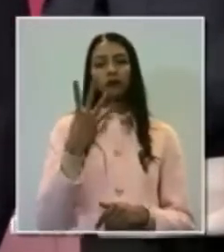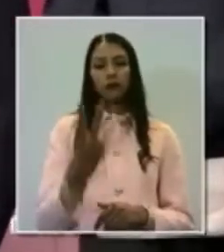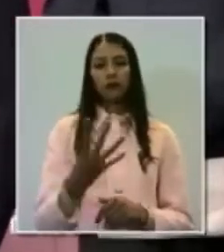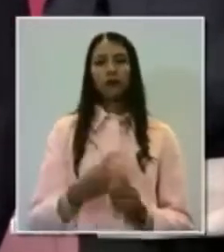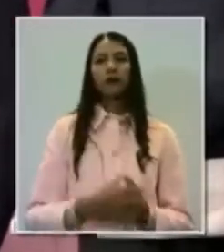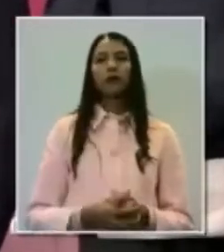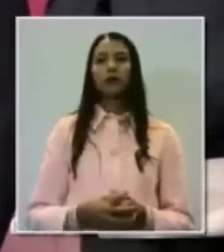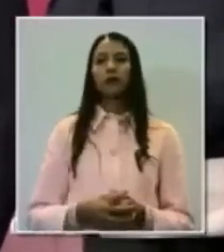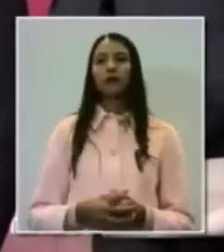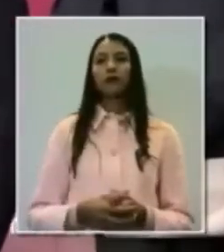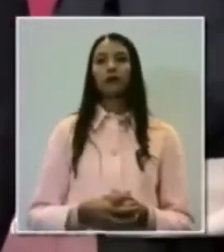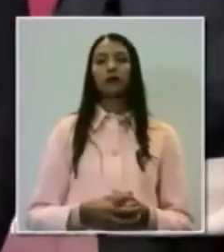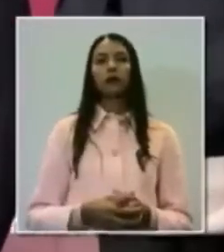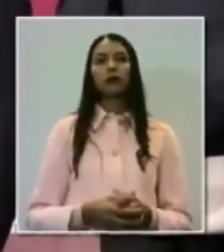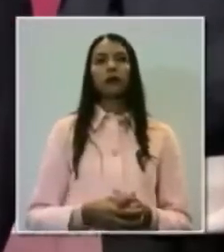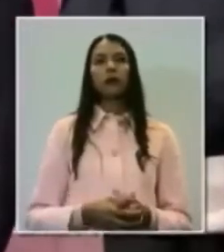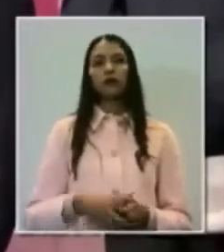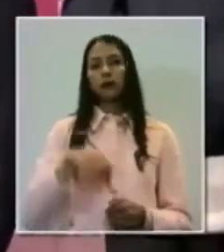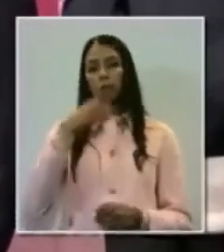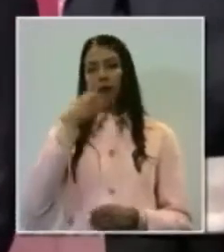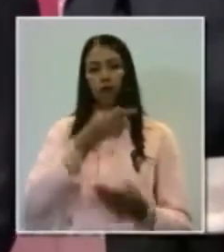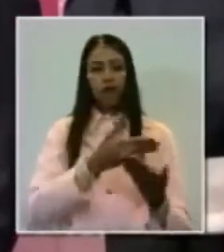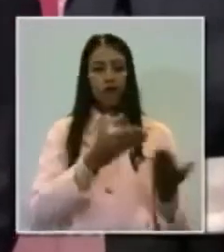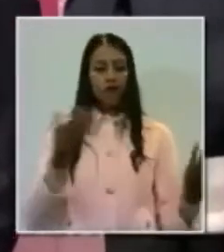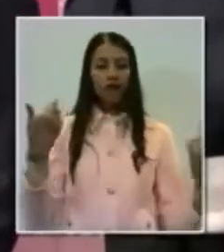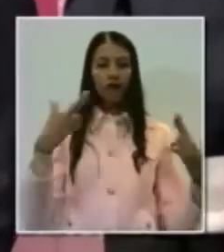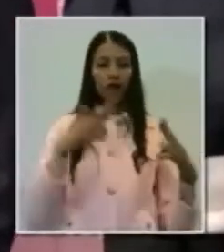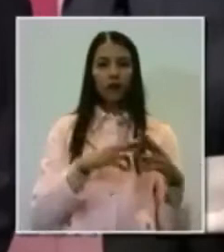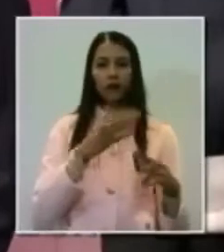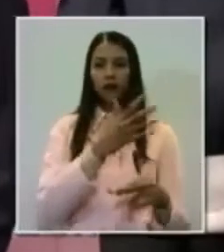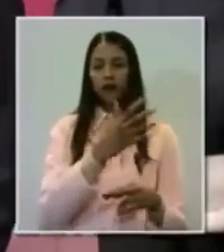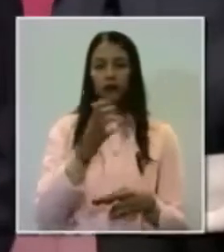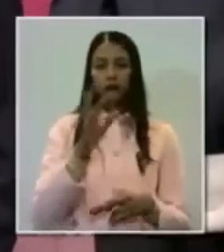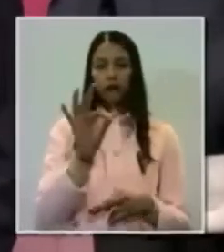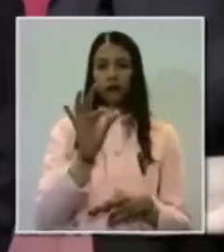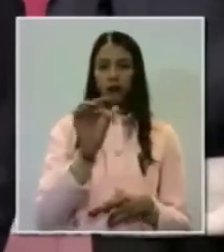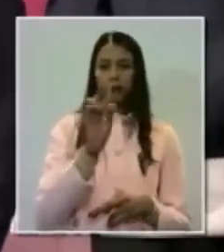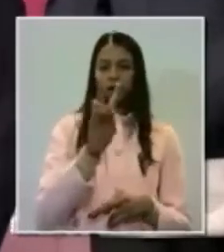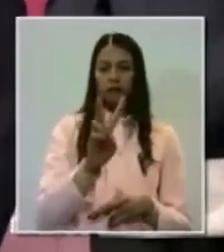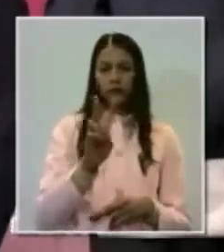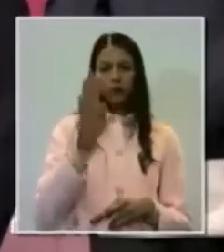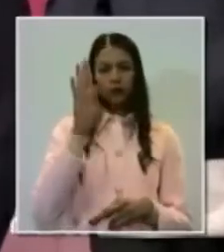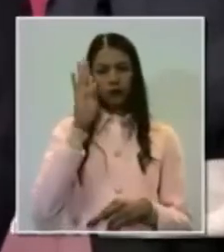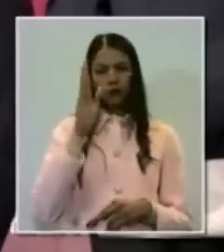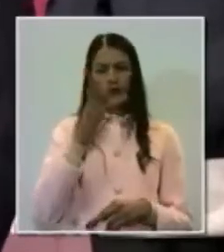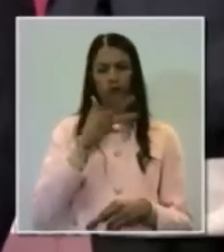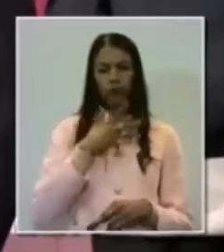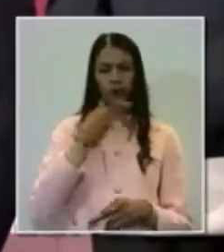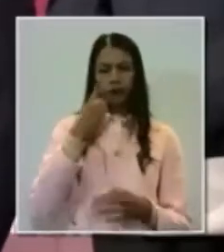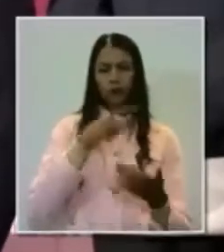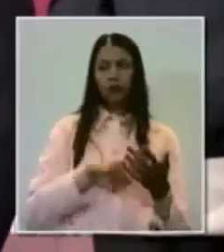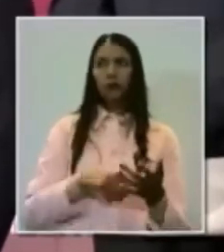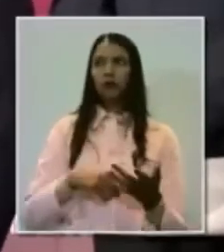554 vacancias para ofertar a los maestros, que de 542 me parece que tenemos.